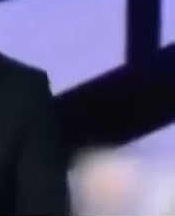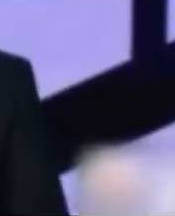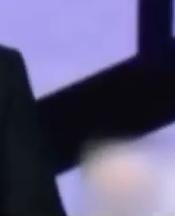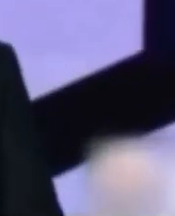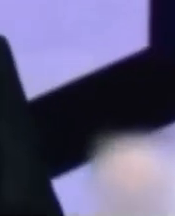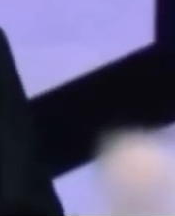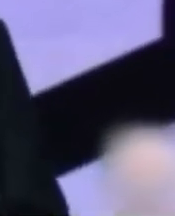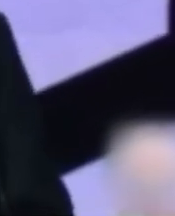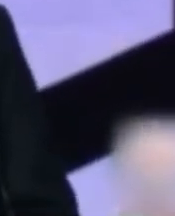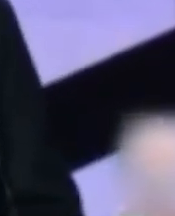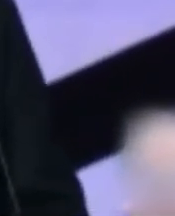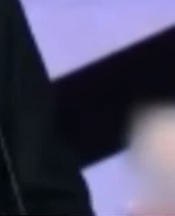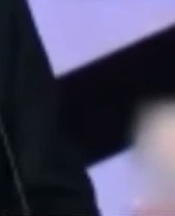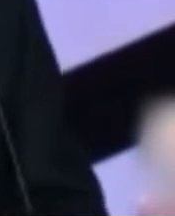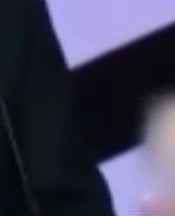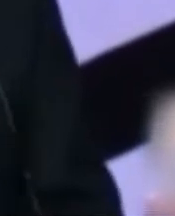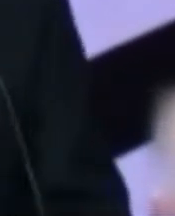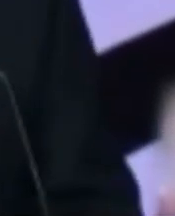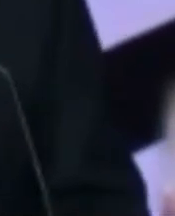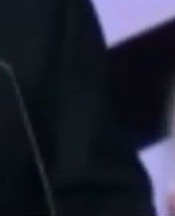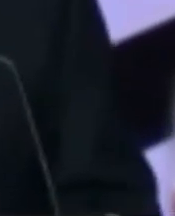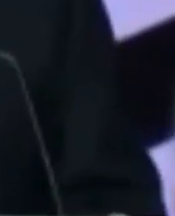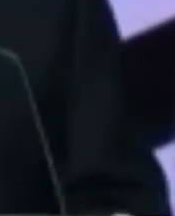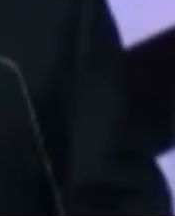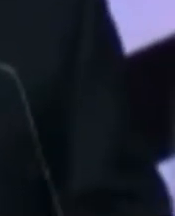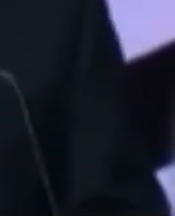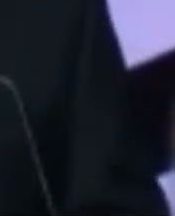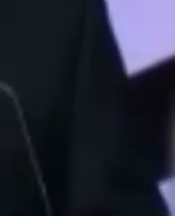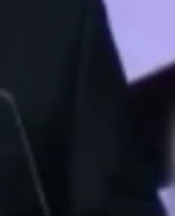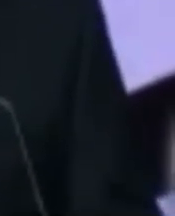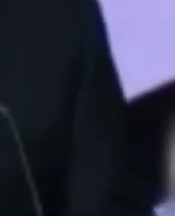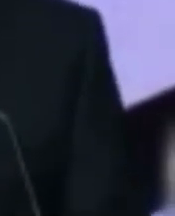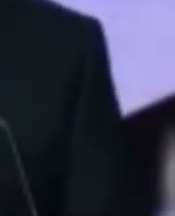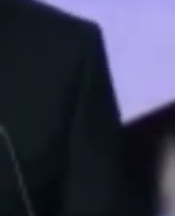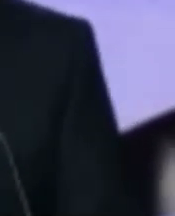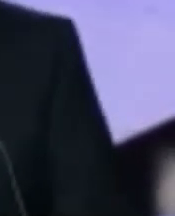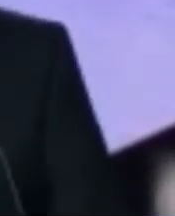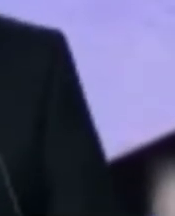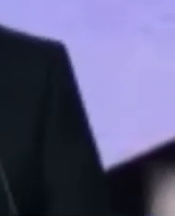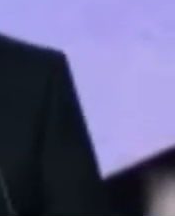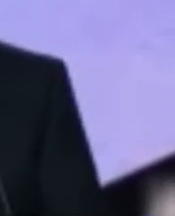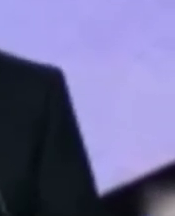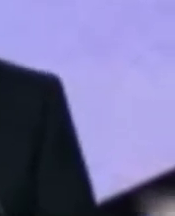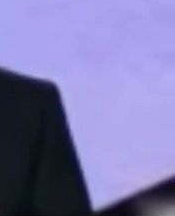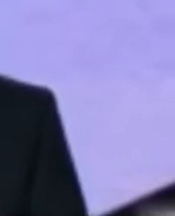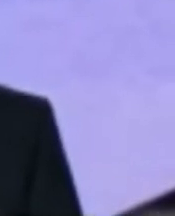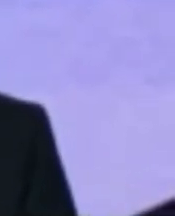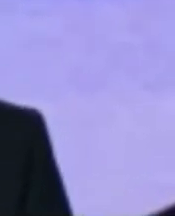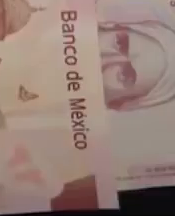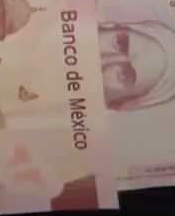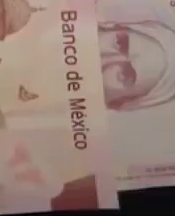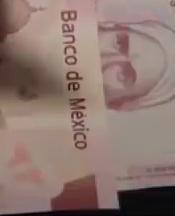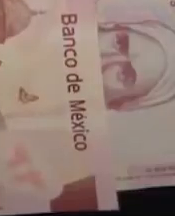intermedios. Necesitamos mocharle la mano al que robe. Es que luego hay alcaldes que llegan a servirse y no a